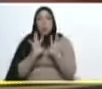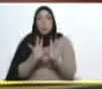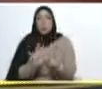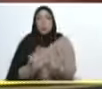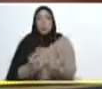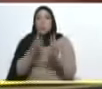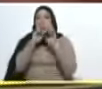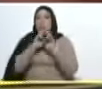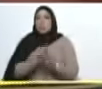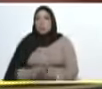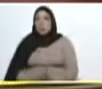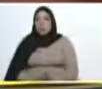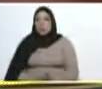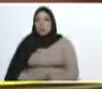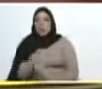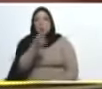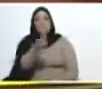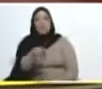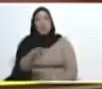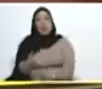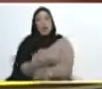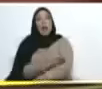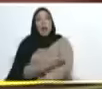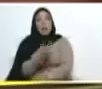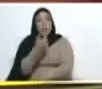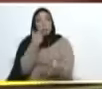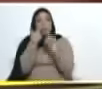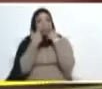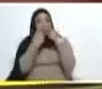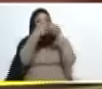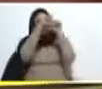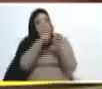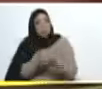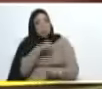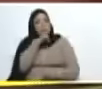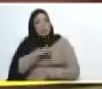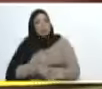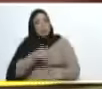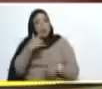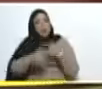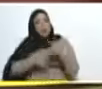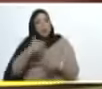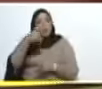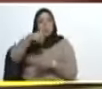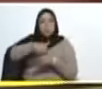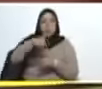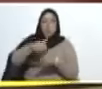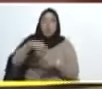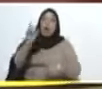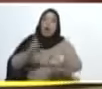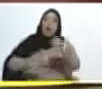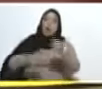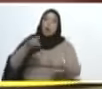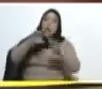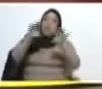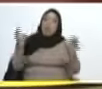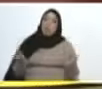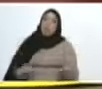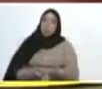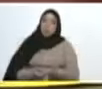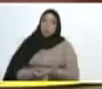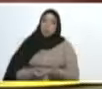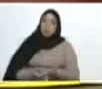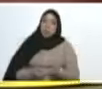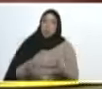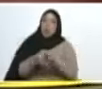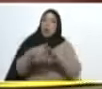unos resultados que nunca antes habían visto en la historia de evento electoral alguno en el planeta entero, casi